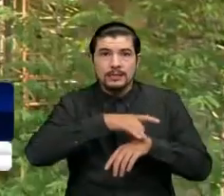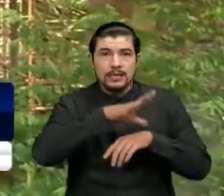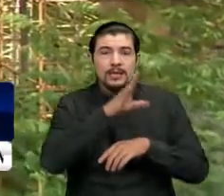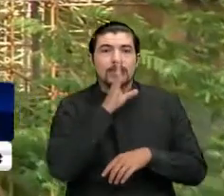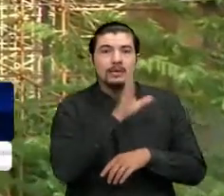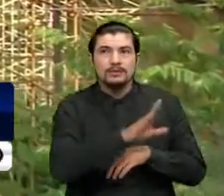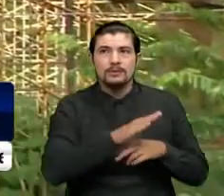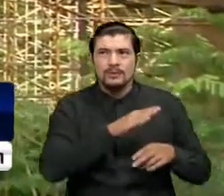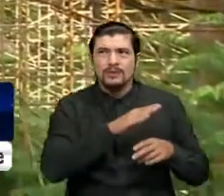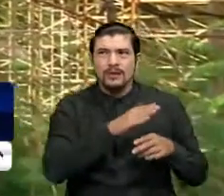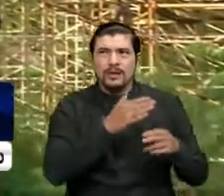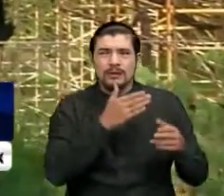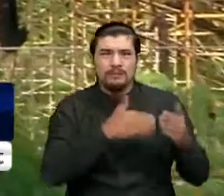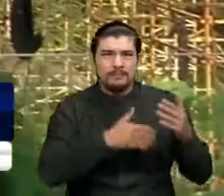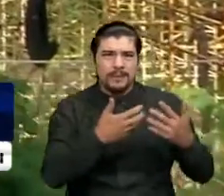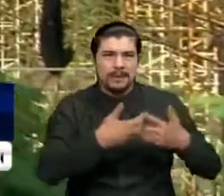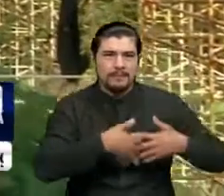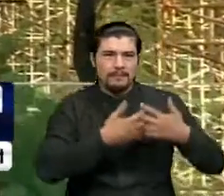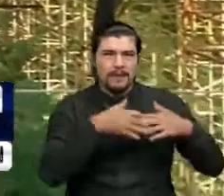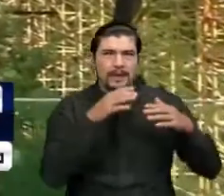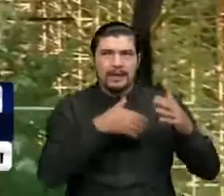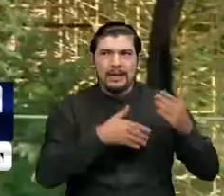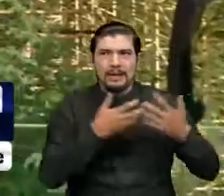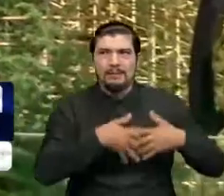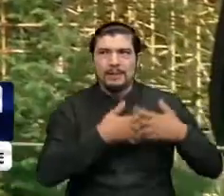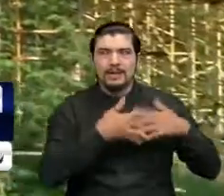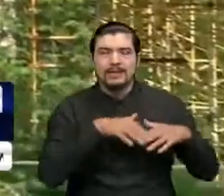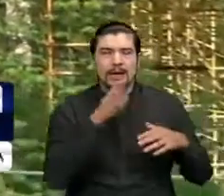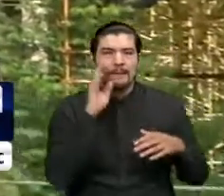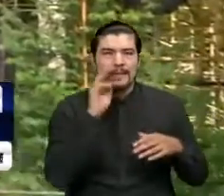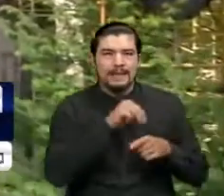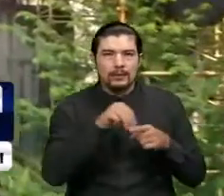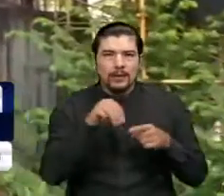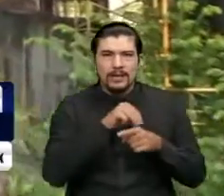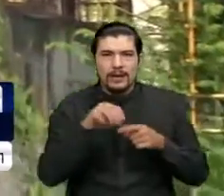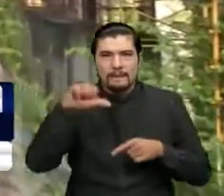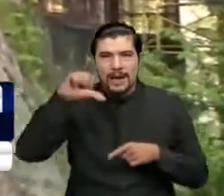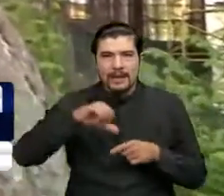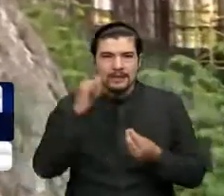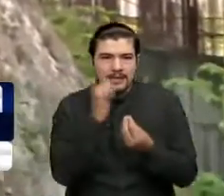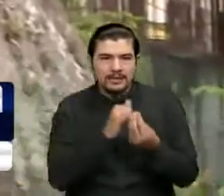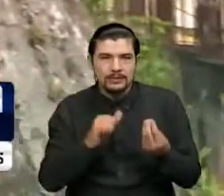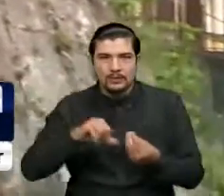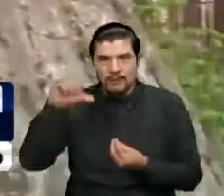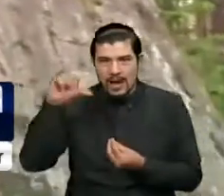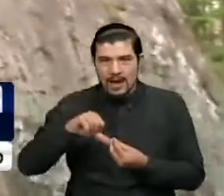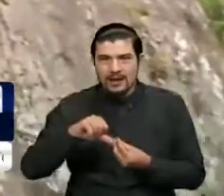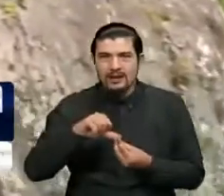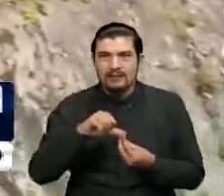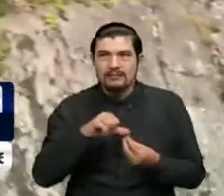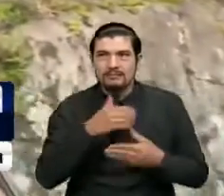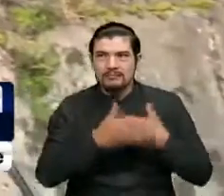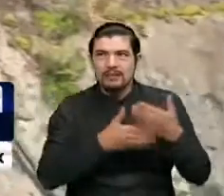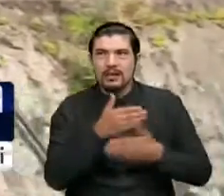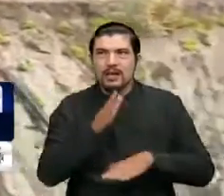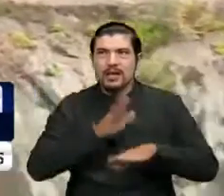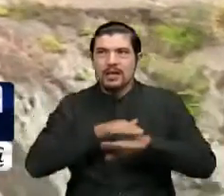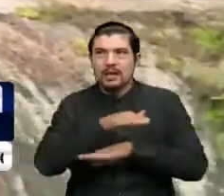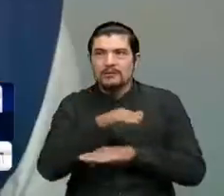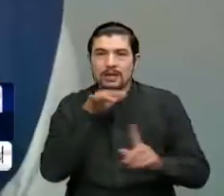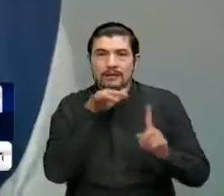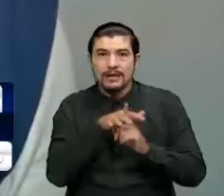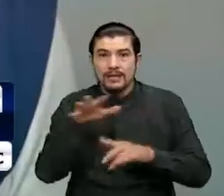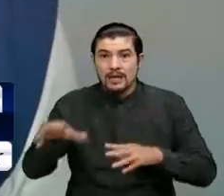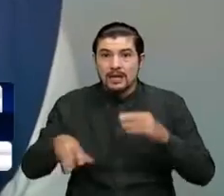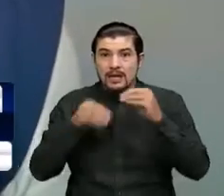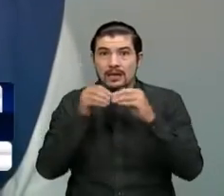metrolínea por una mala planeación unos malos diseños y no mala estructuración e incluso hoy en día por un laudo arbitral que termina condenado en una suma